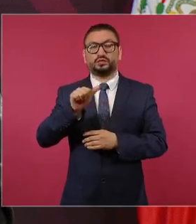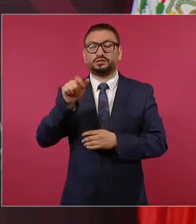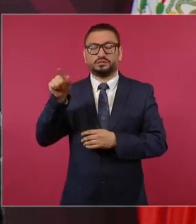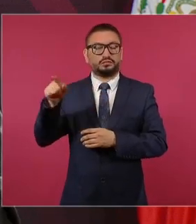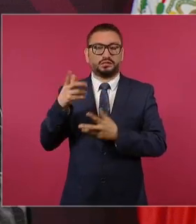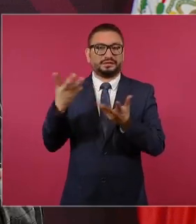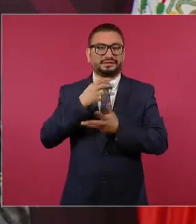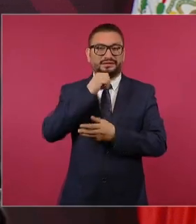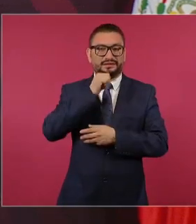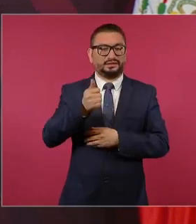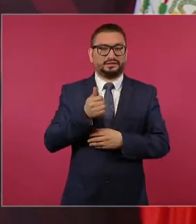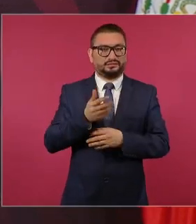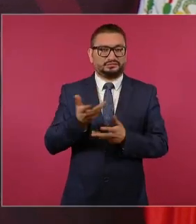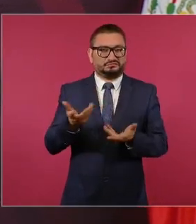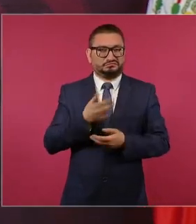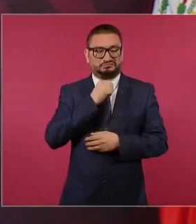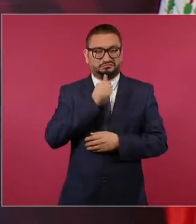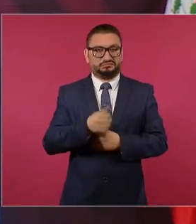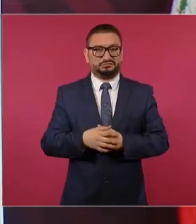pero no hacen nada.